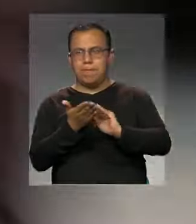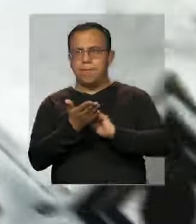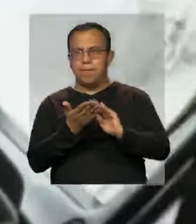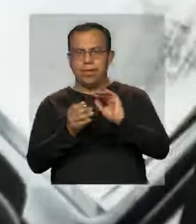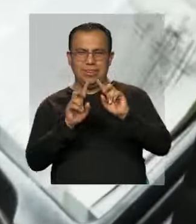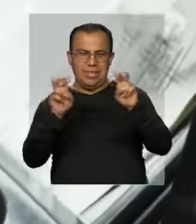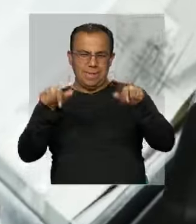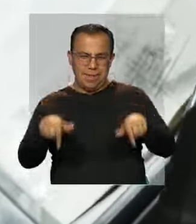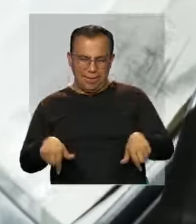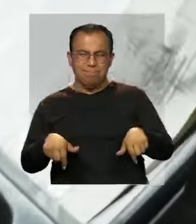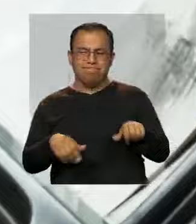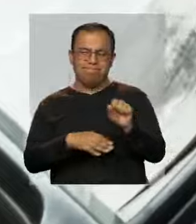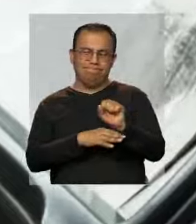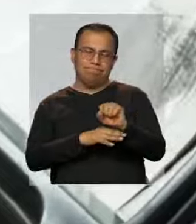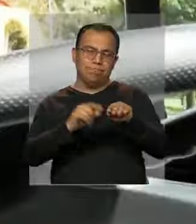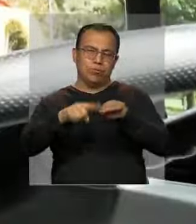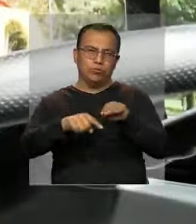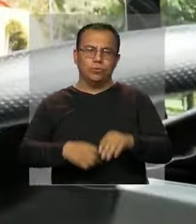Rolita.